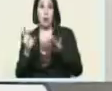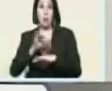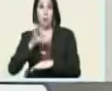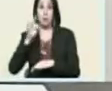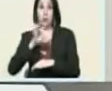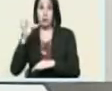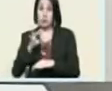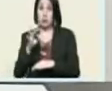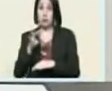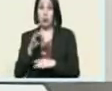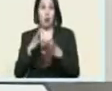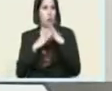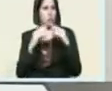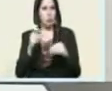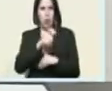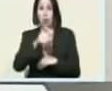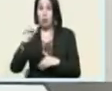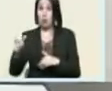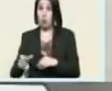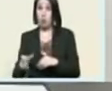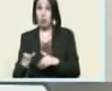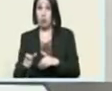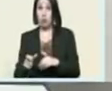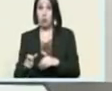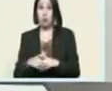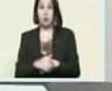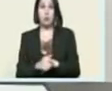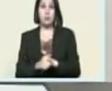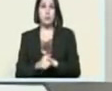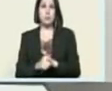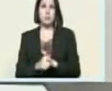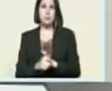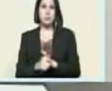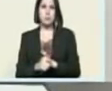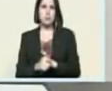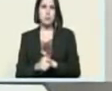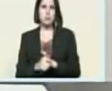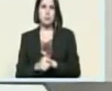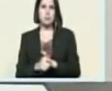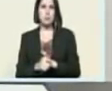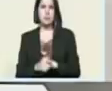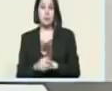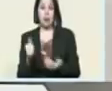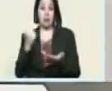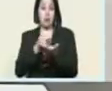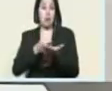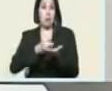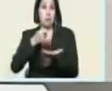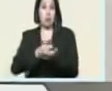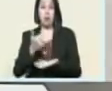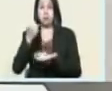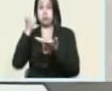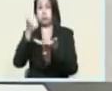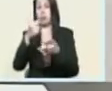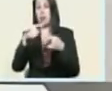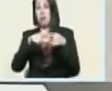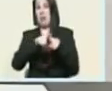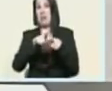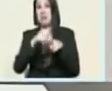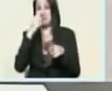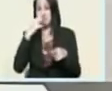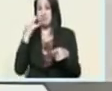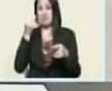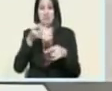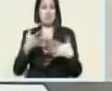19%, Ricardo Menéndez, compañero, 19%. Y eran pensiones de hambre, eran pensiones